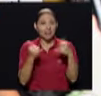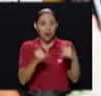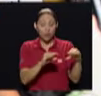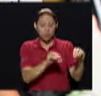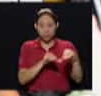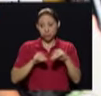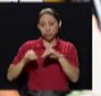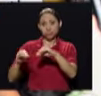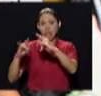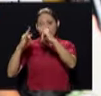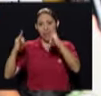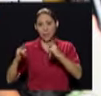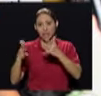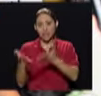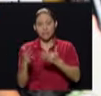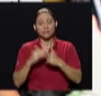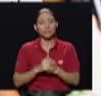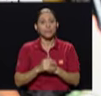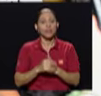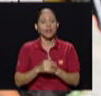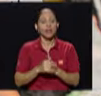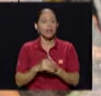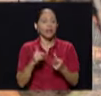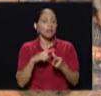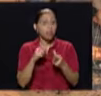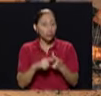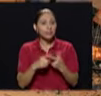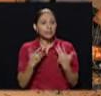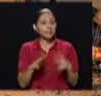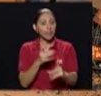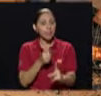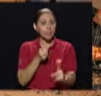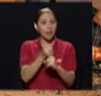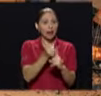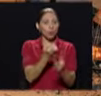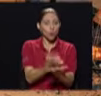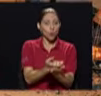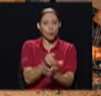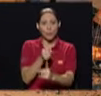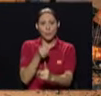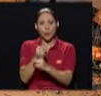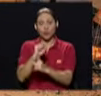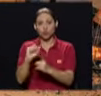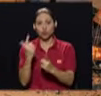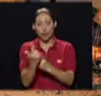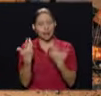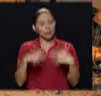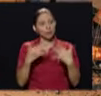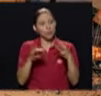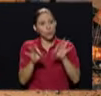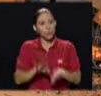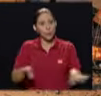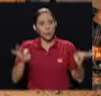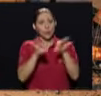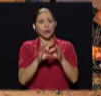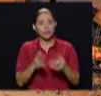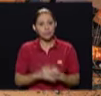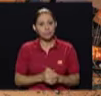están alojadas en albergues. Entonces, el impacto económico, el impacto social de este sismo fue muy importante.